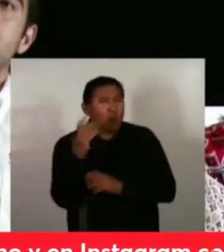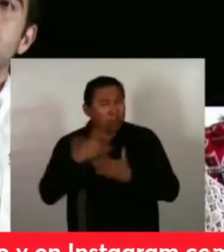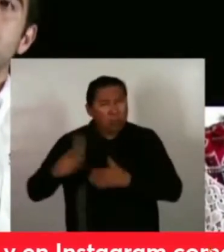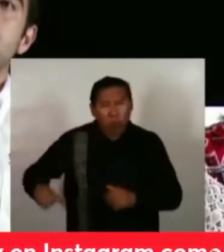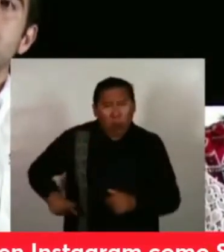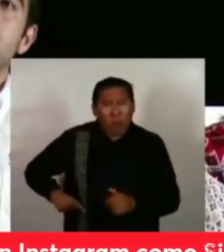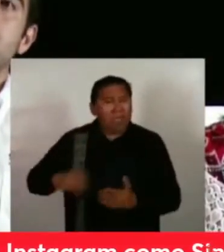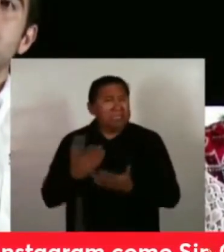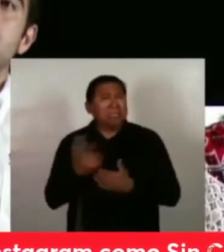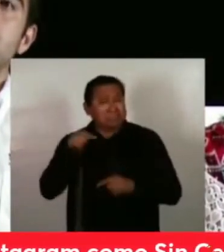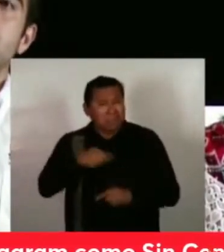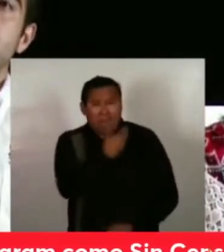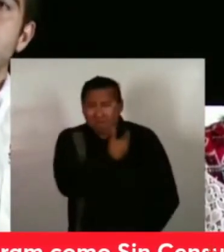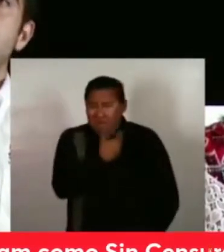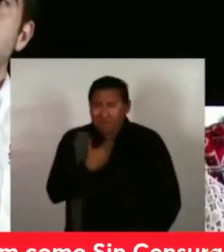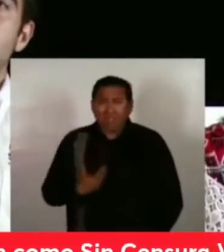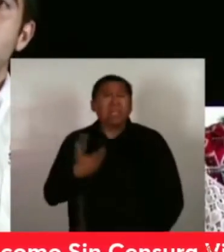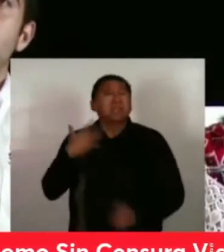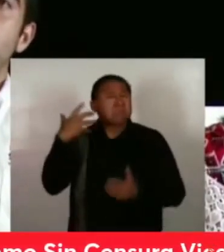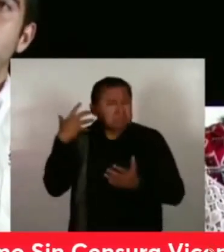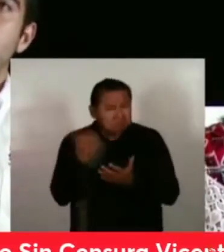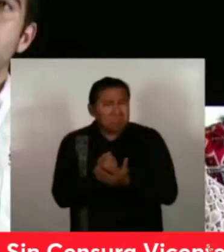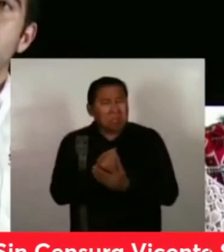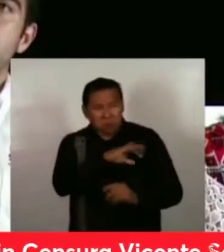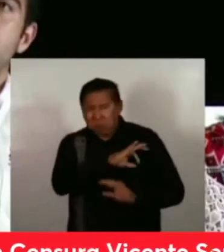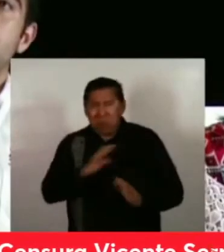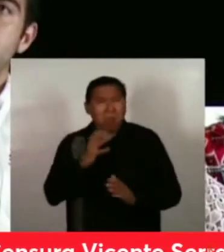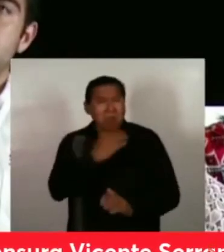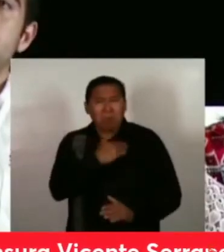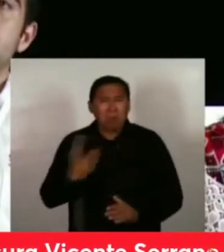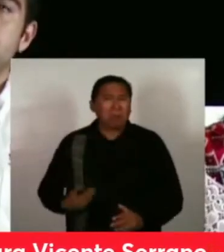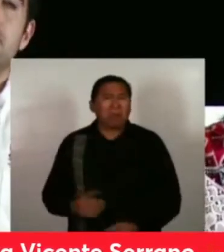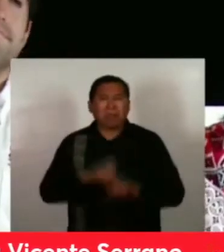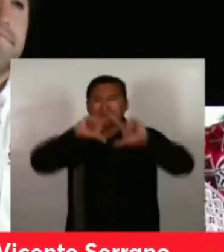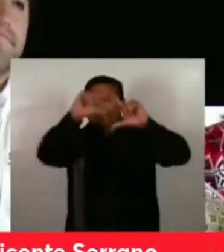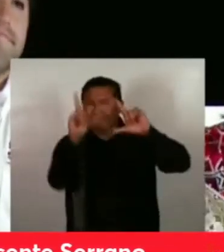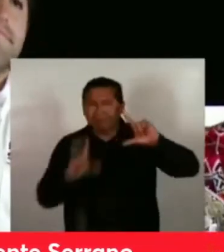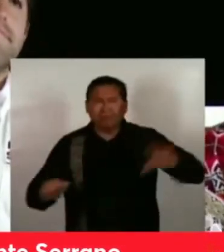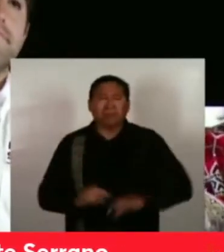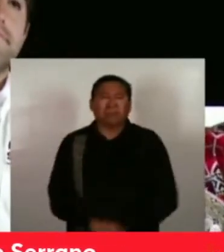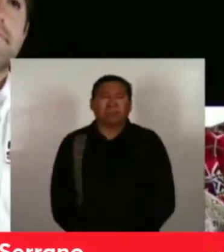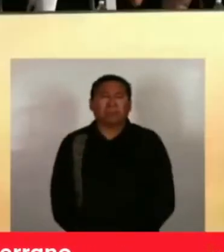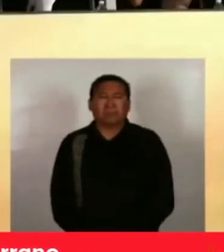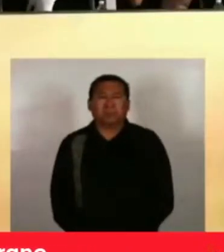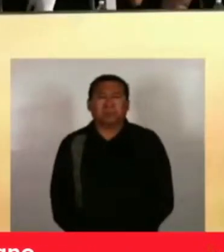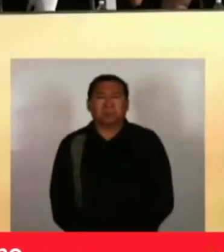que vamos a llegar a la presidencia de la República.